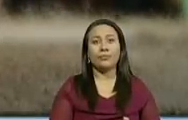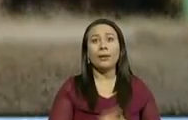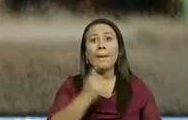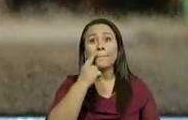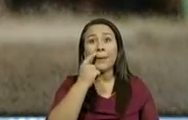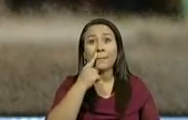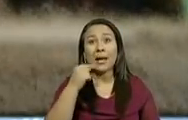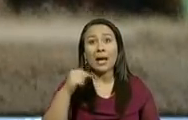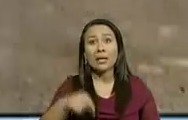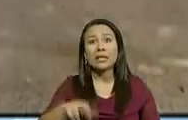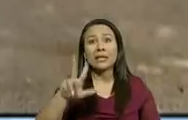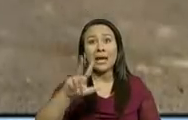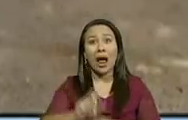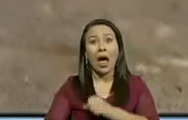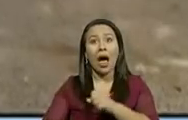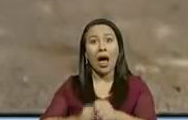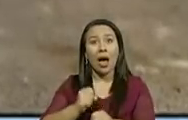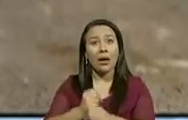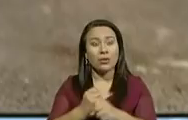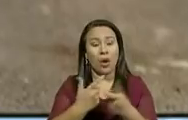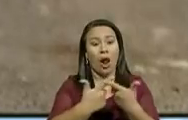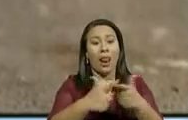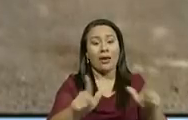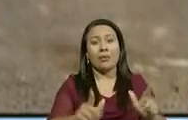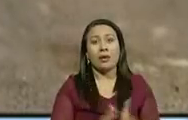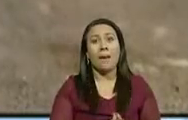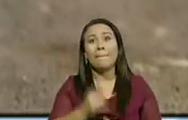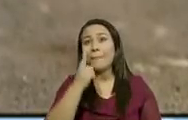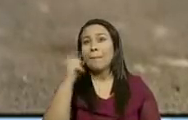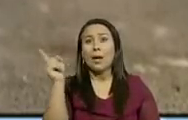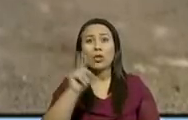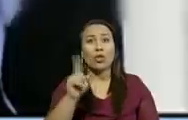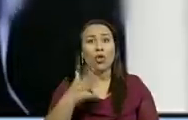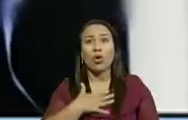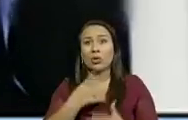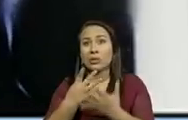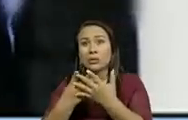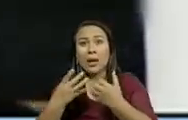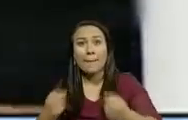3 años acá afuera. El papá está afuera, él no está preso. Simplemente